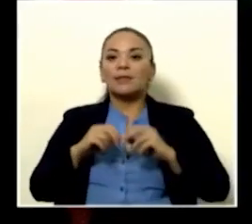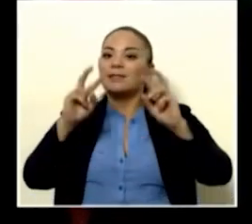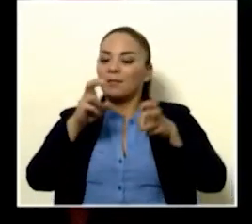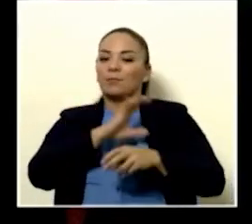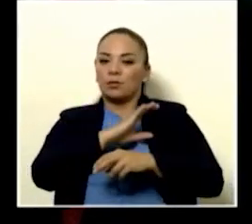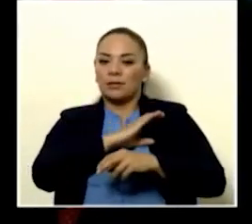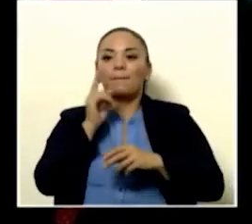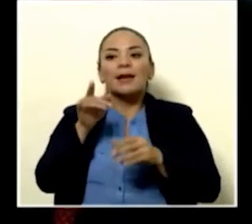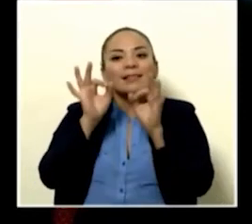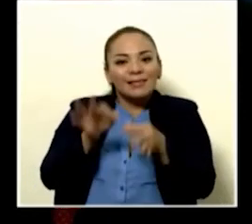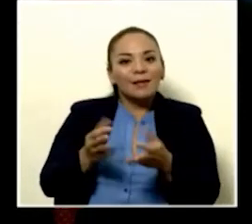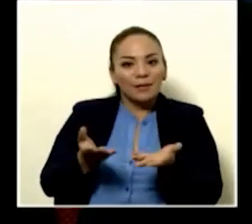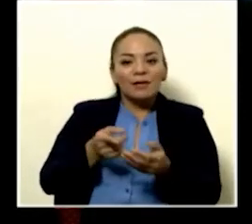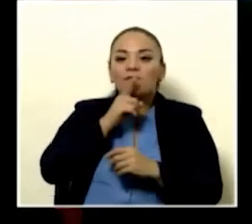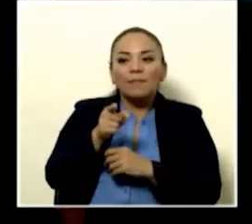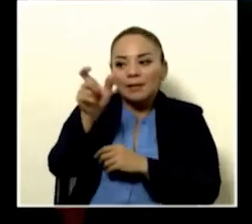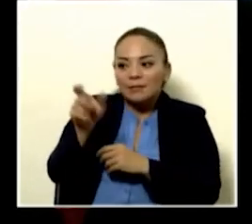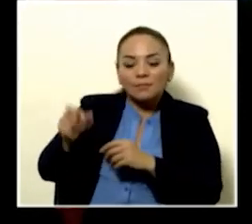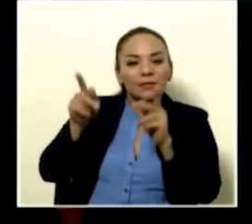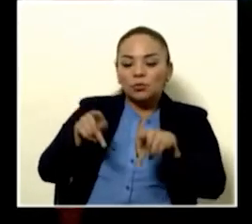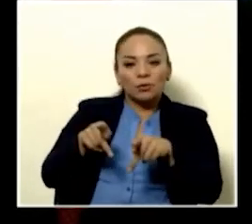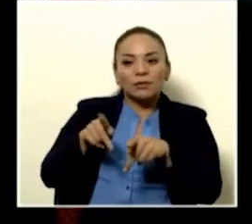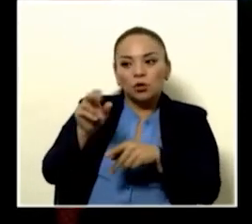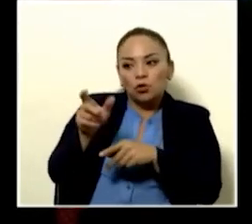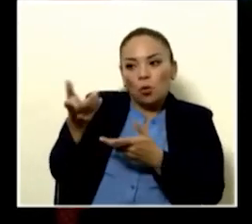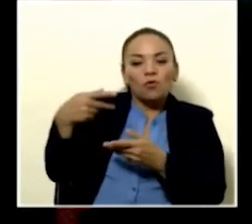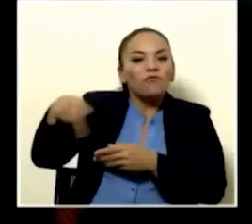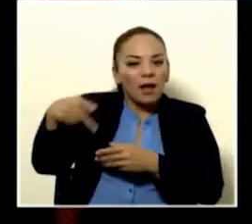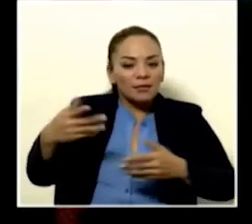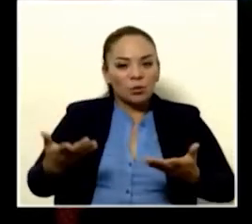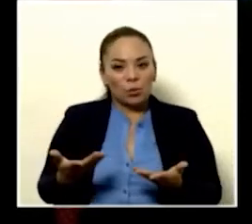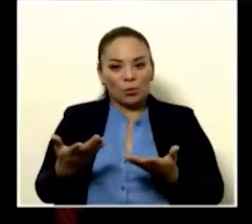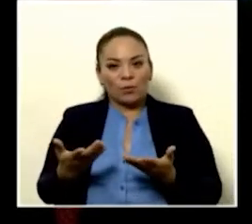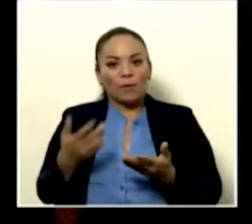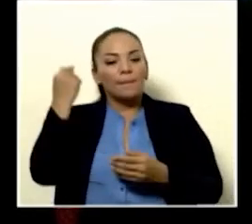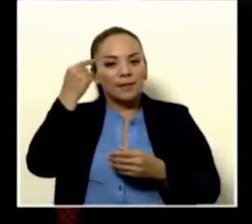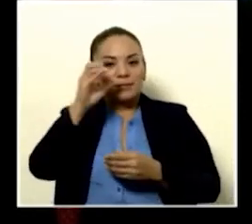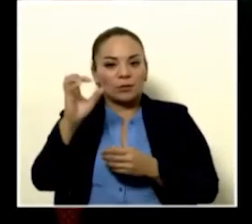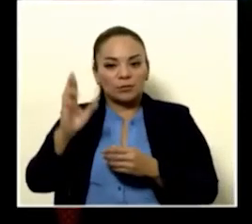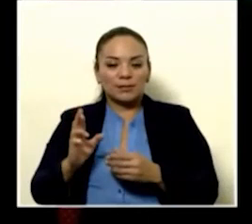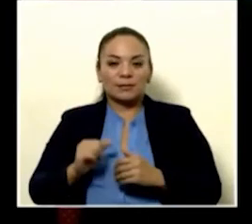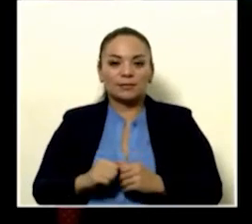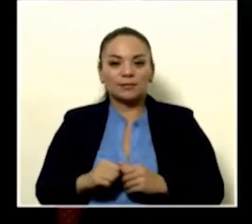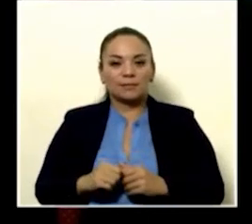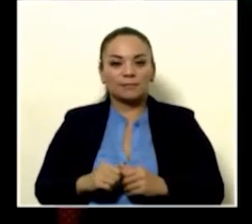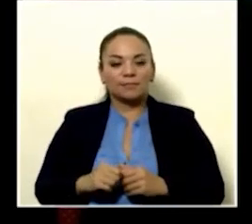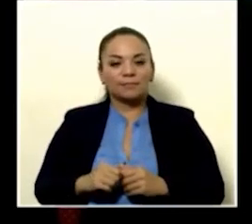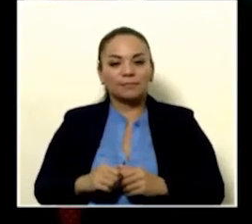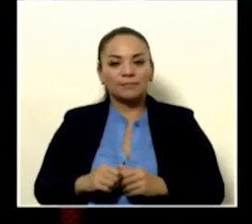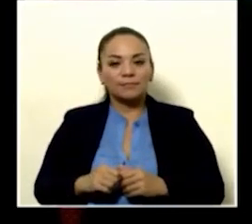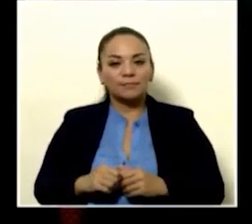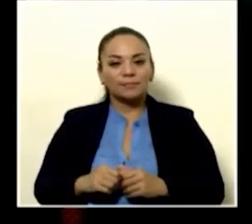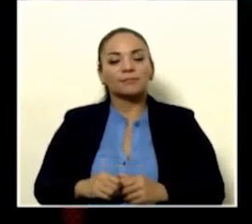para determinar que no son o representan un riesgo para el Estado costarricense. Es así